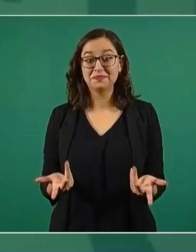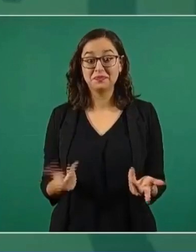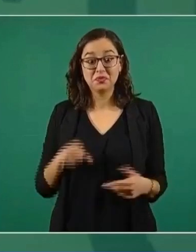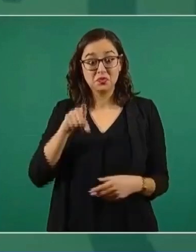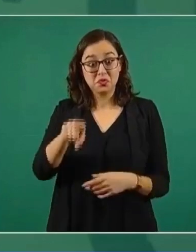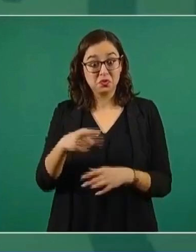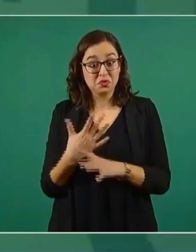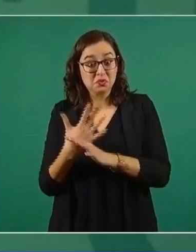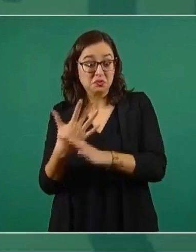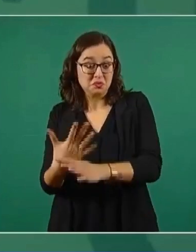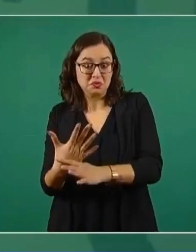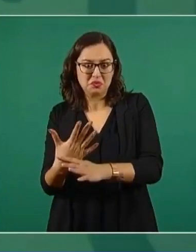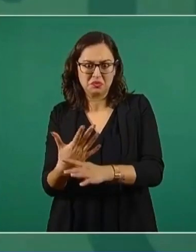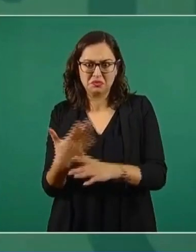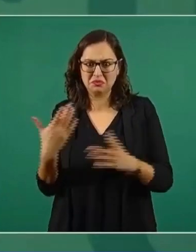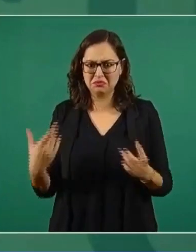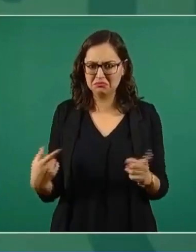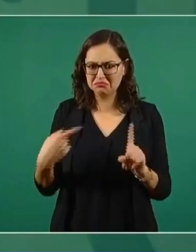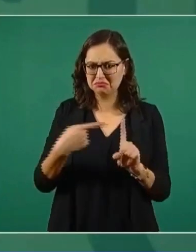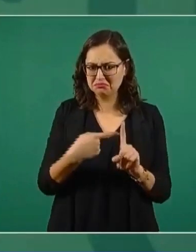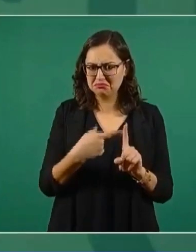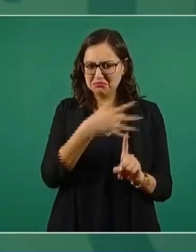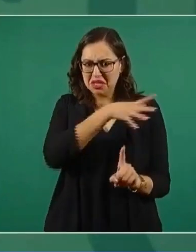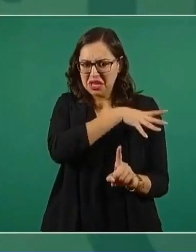Hablaste de General Lomas,